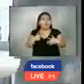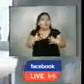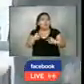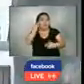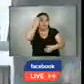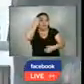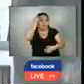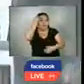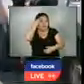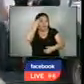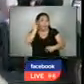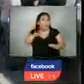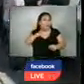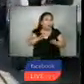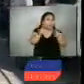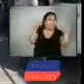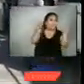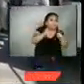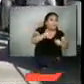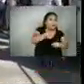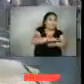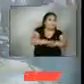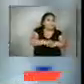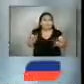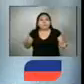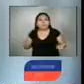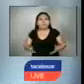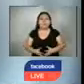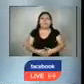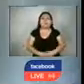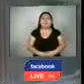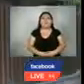contagios luego de las festividades de fin de año.